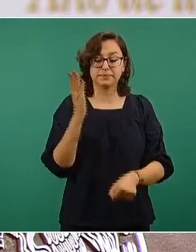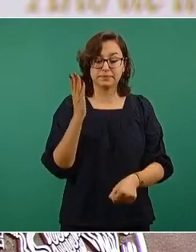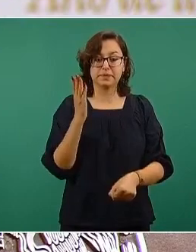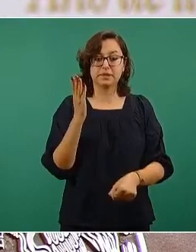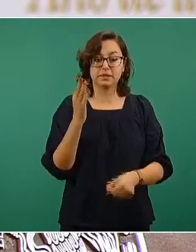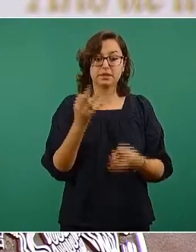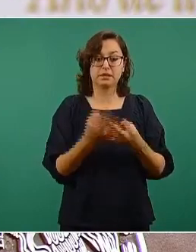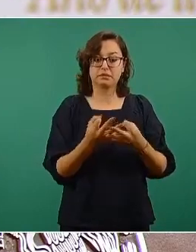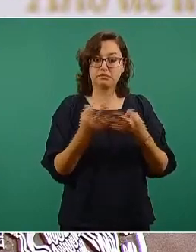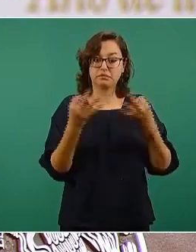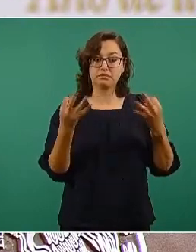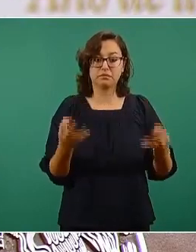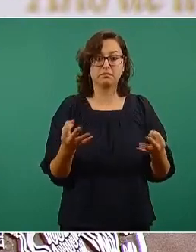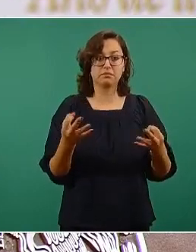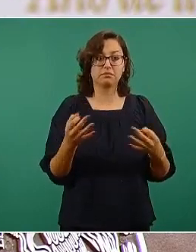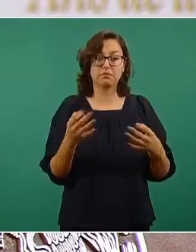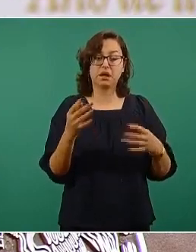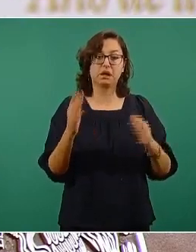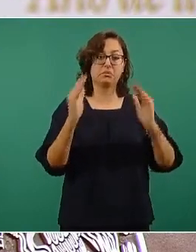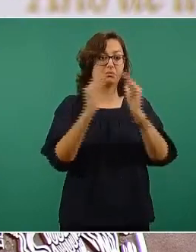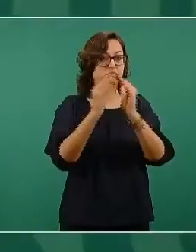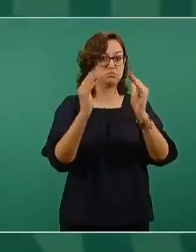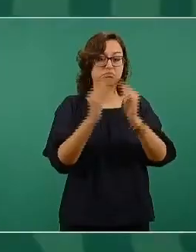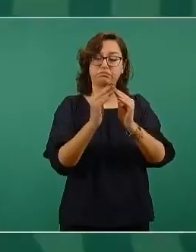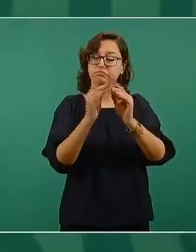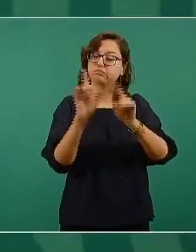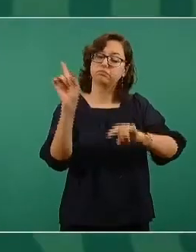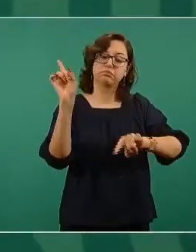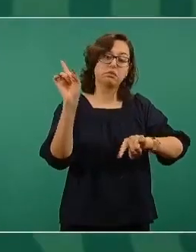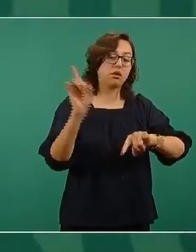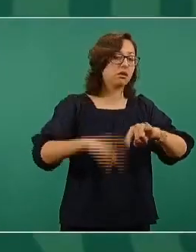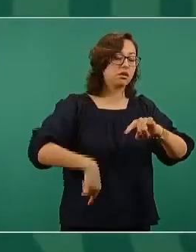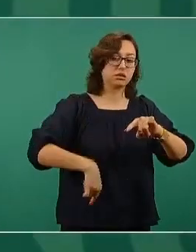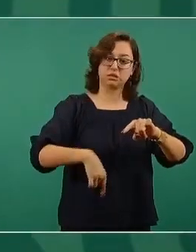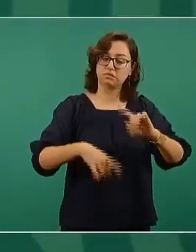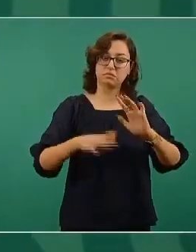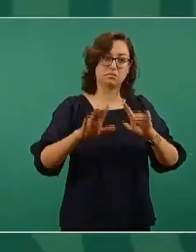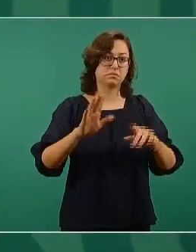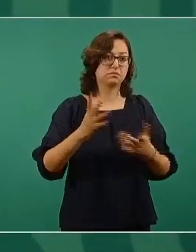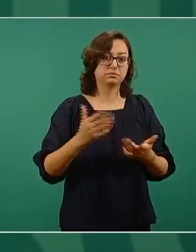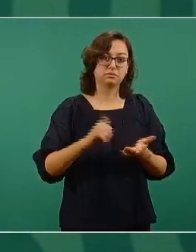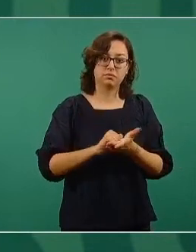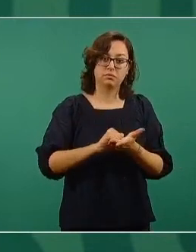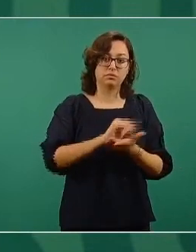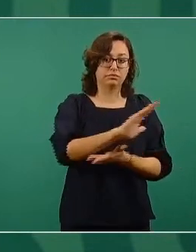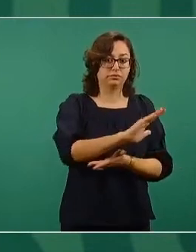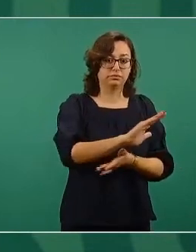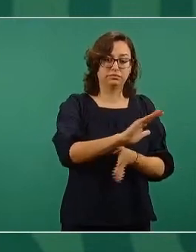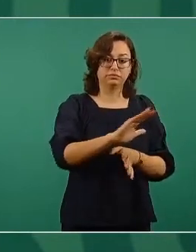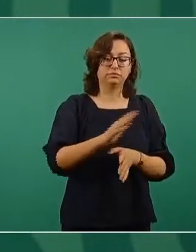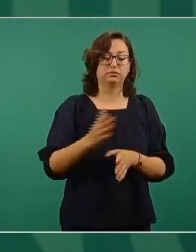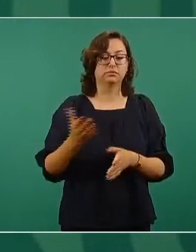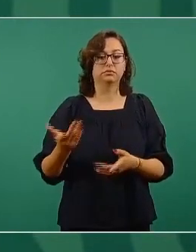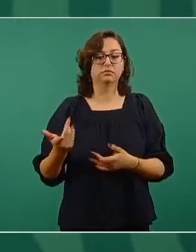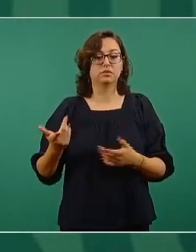confiscación, es decir, pasan esos predios a ser dominio